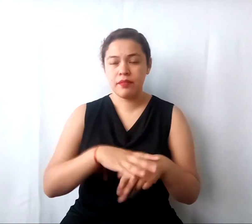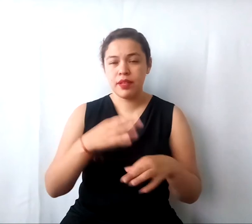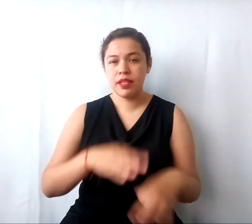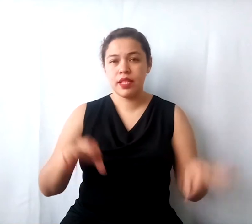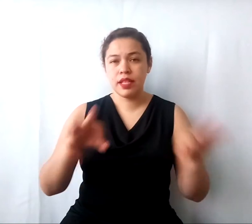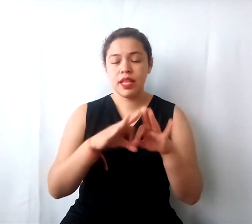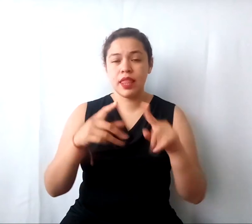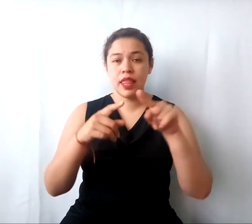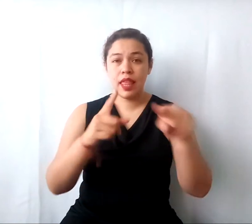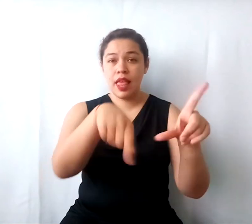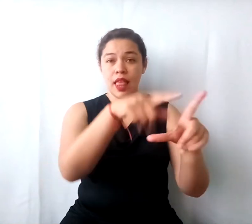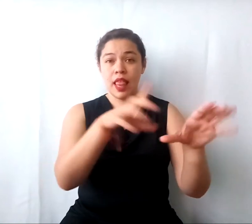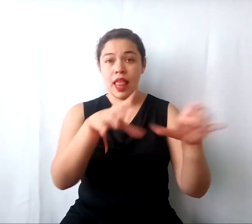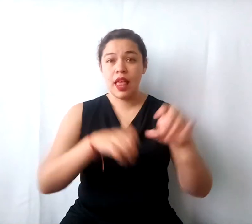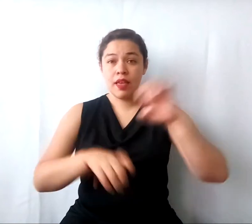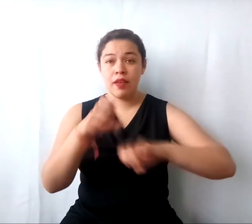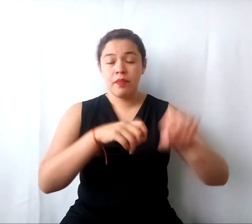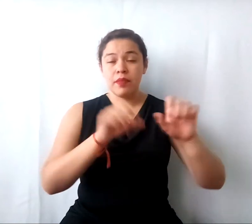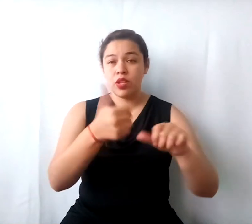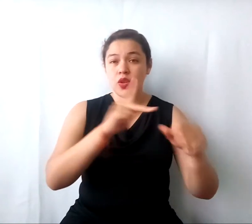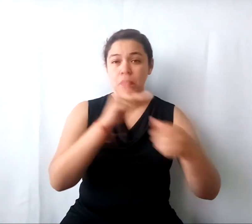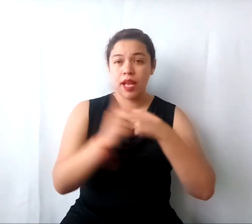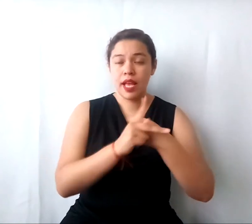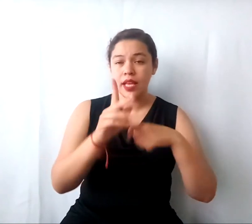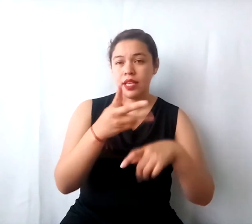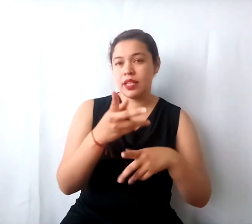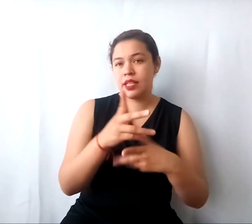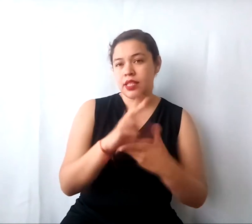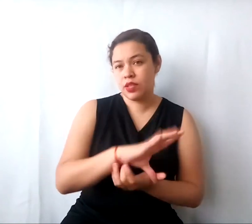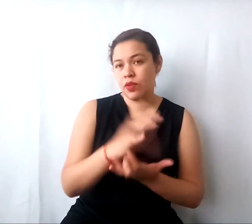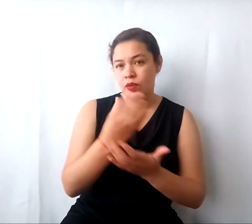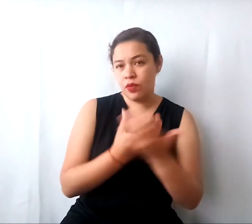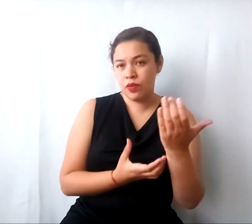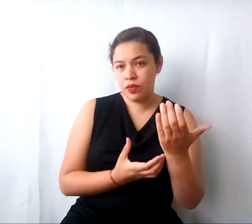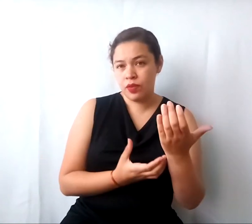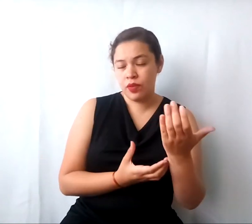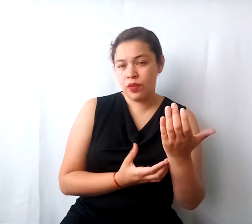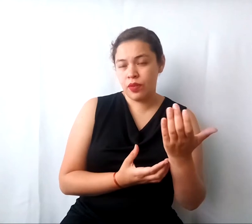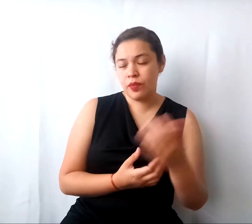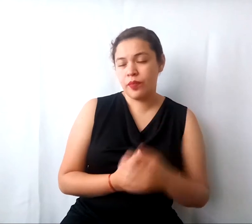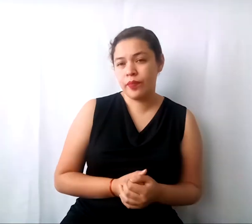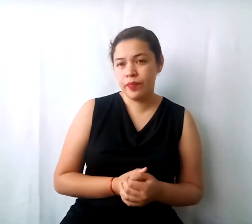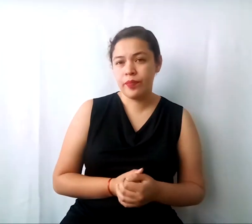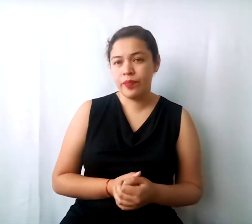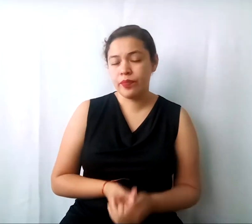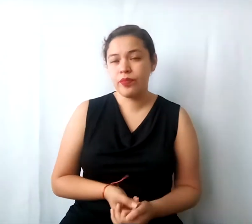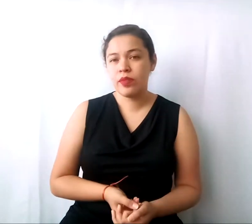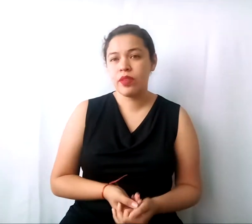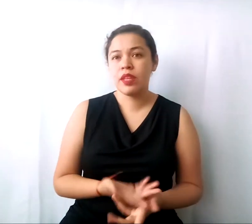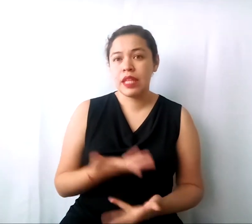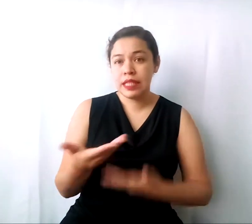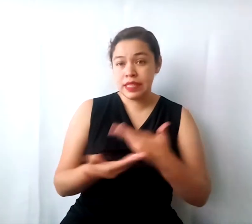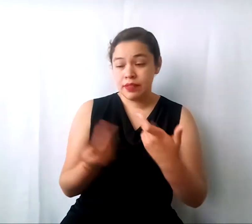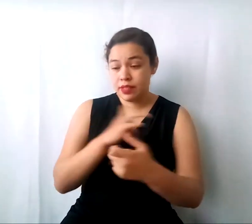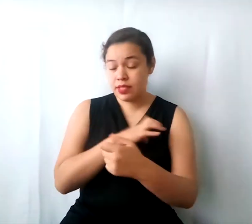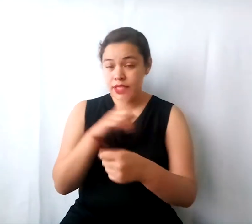de la empresa del extranjero. Sí. Entonces no podría hablarse de servicios